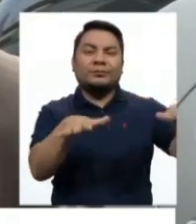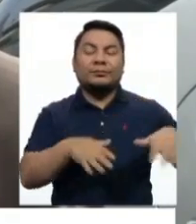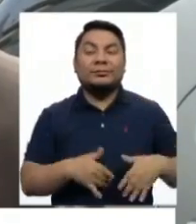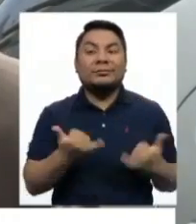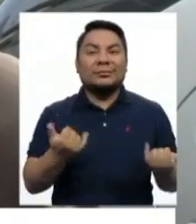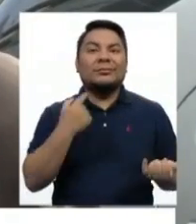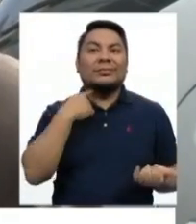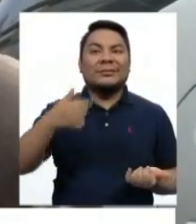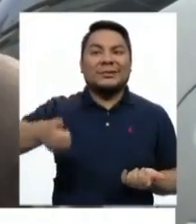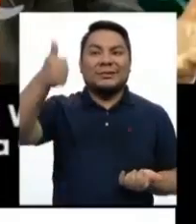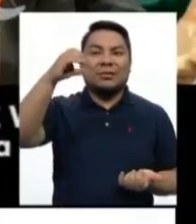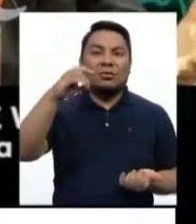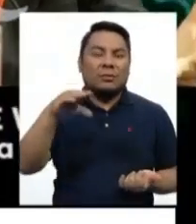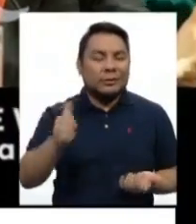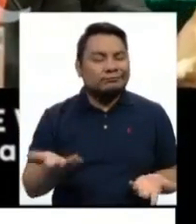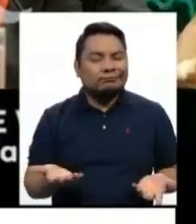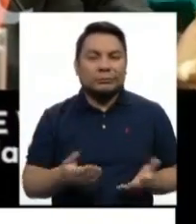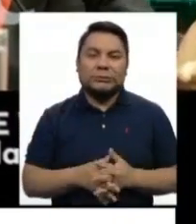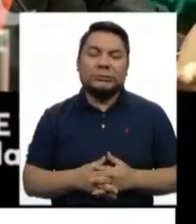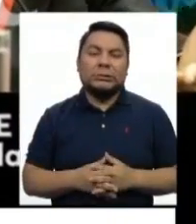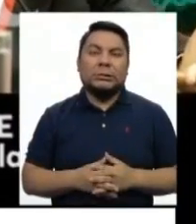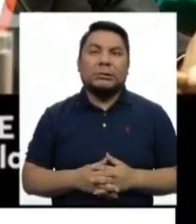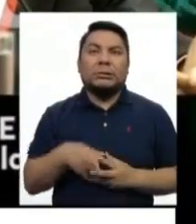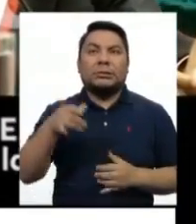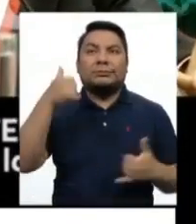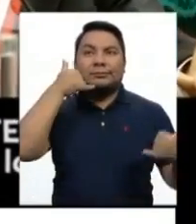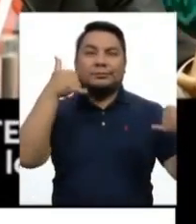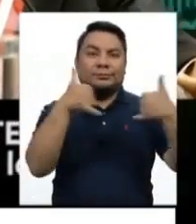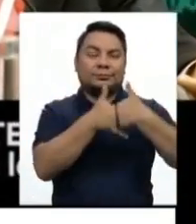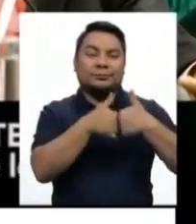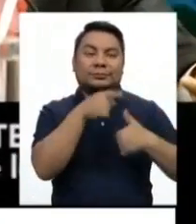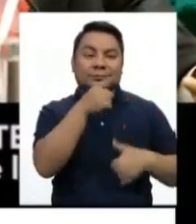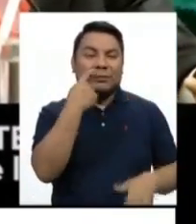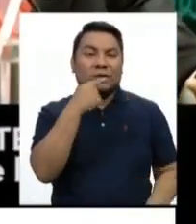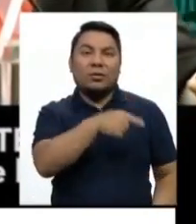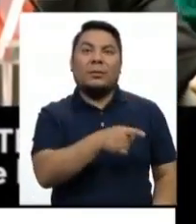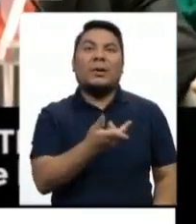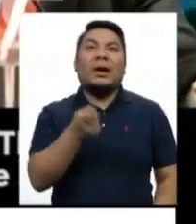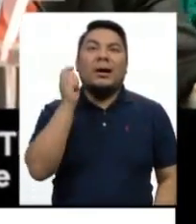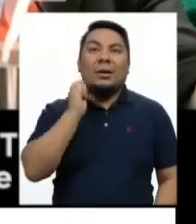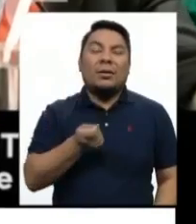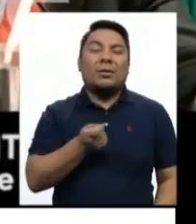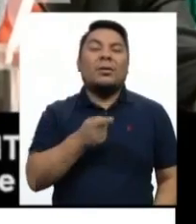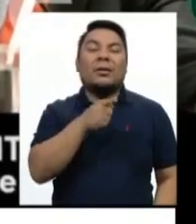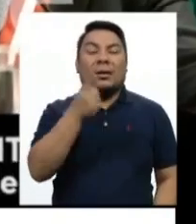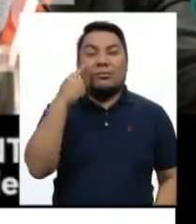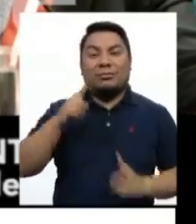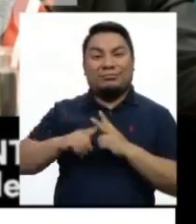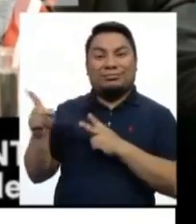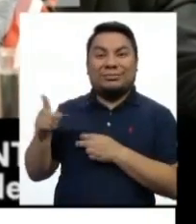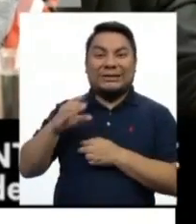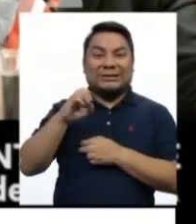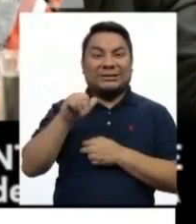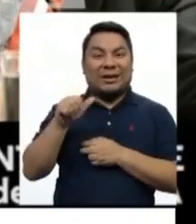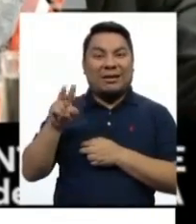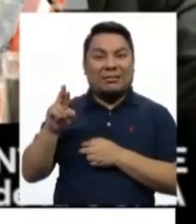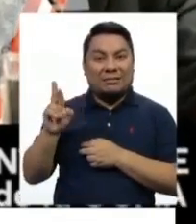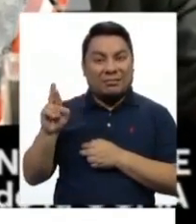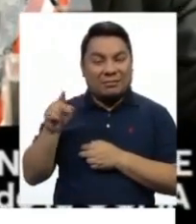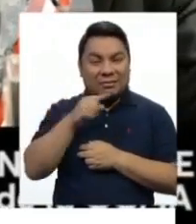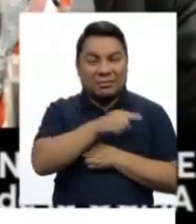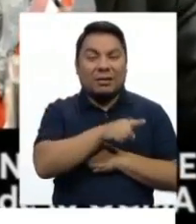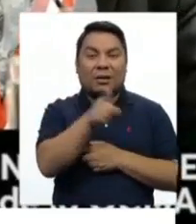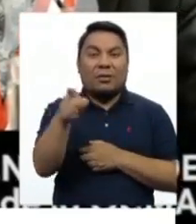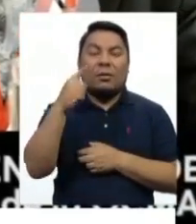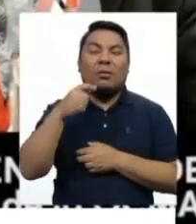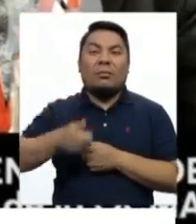rectificación dentro de sus propios fueros. El audio entre el jefe de la OCMA, Vicente Walde, y el destituido juez César Inostroza es